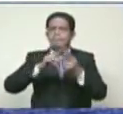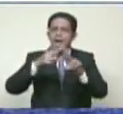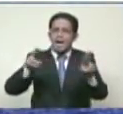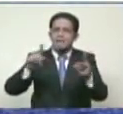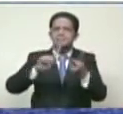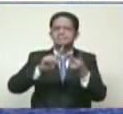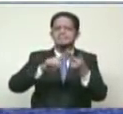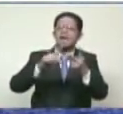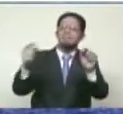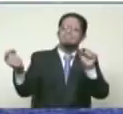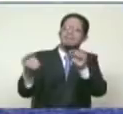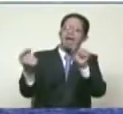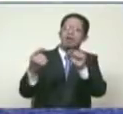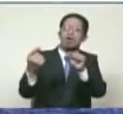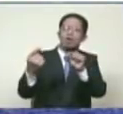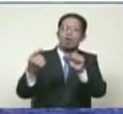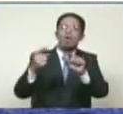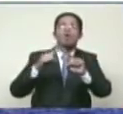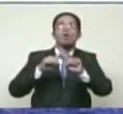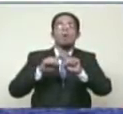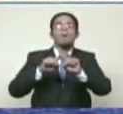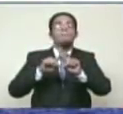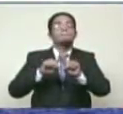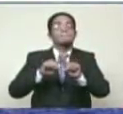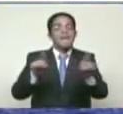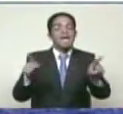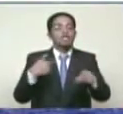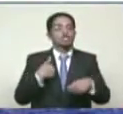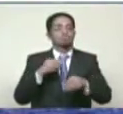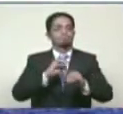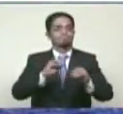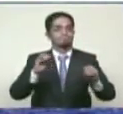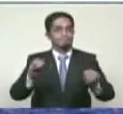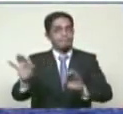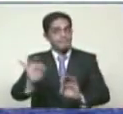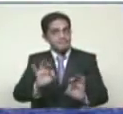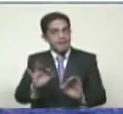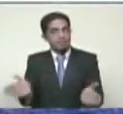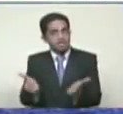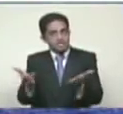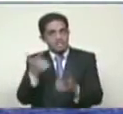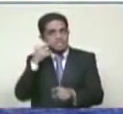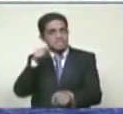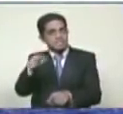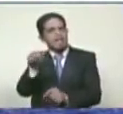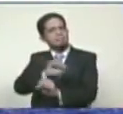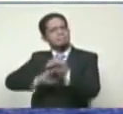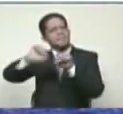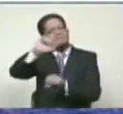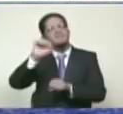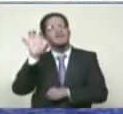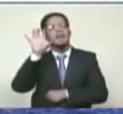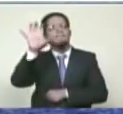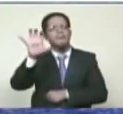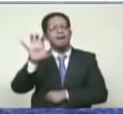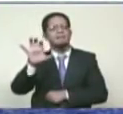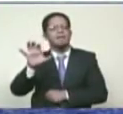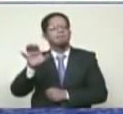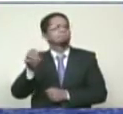diálogo, pero estoy preparando al pueblo para defender la patria como sea, donde sea y cuando